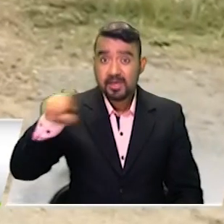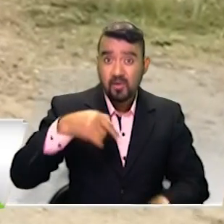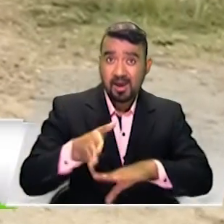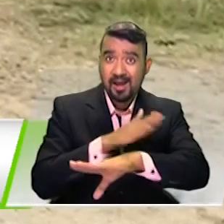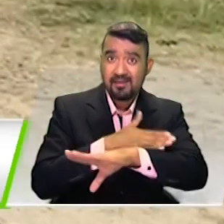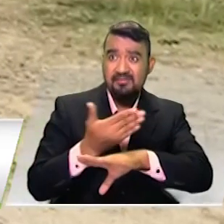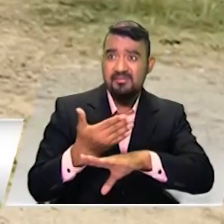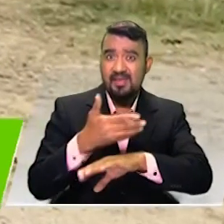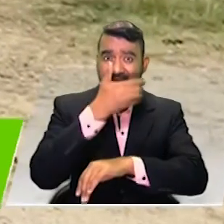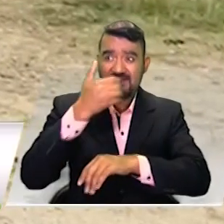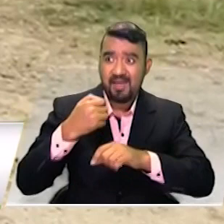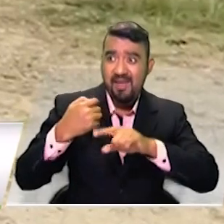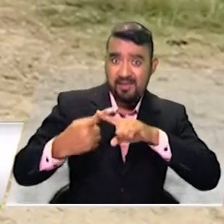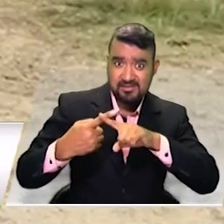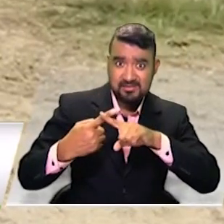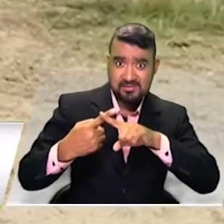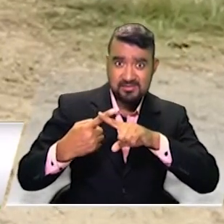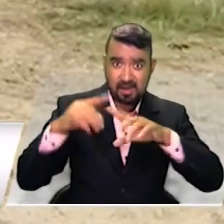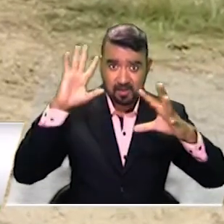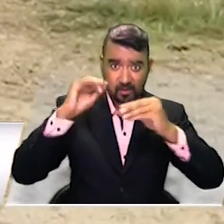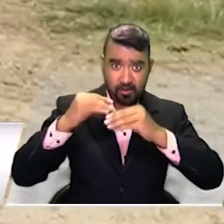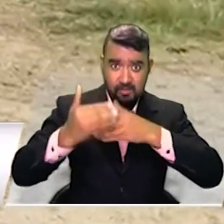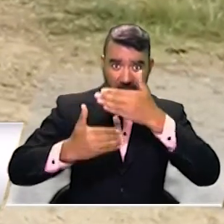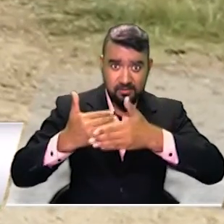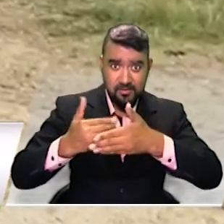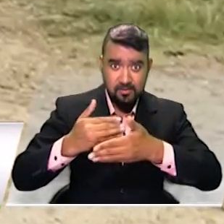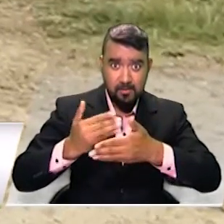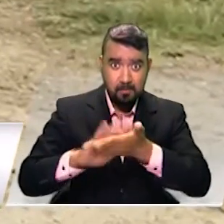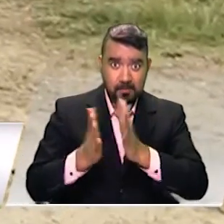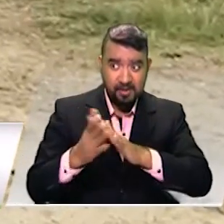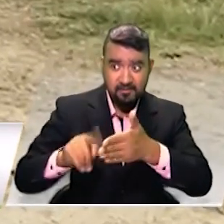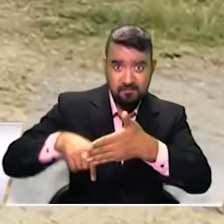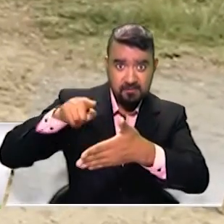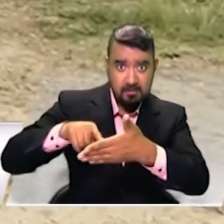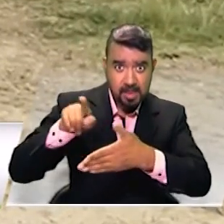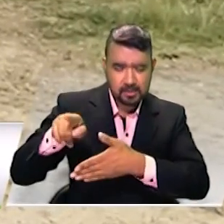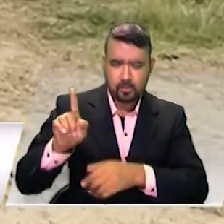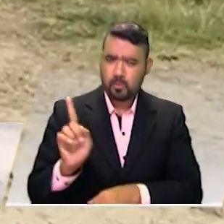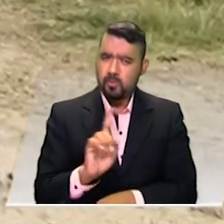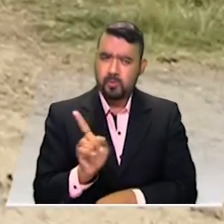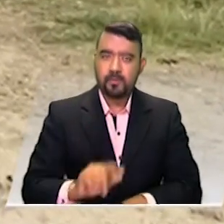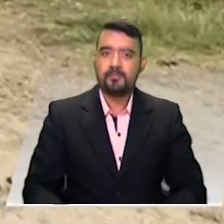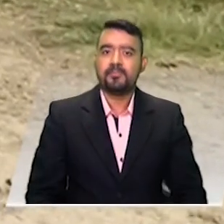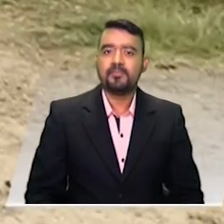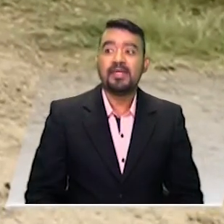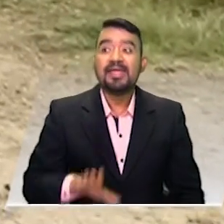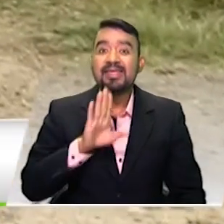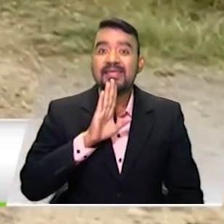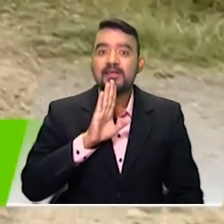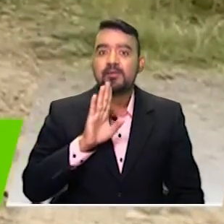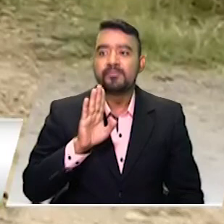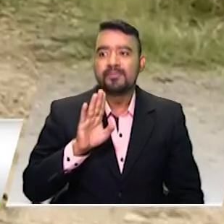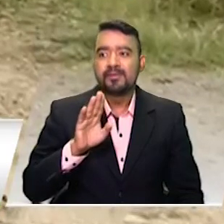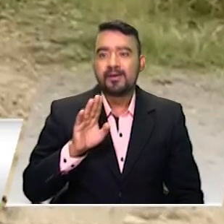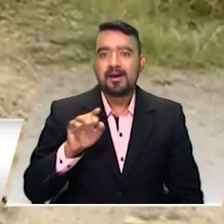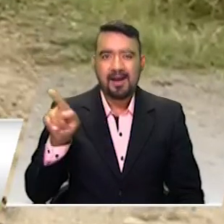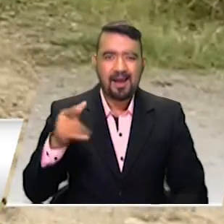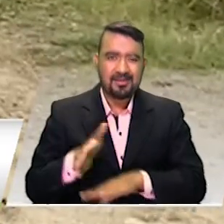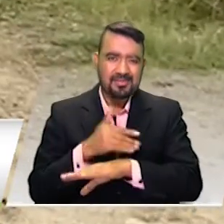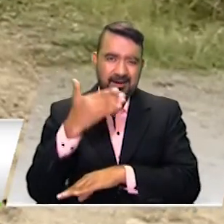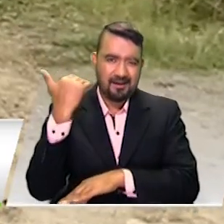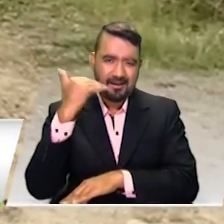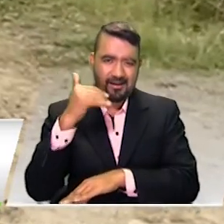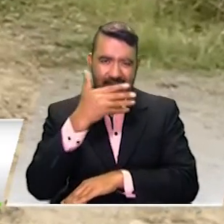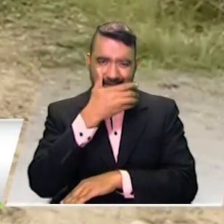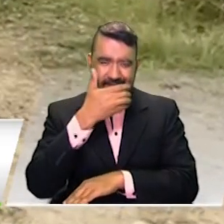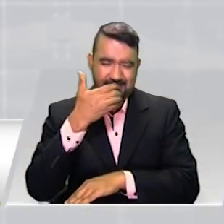No son excombatientes. Solo uno es hijo de una firmante de paz que la mamá vive acá en el